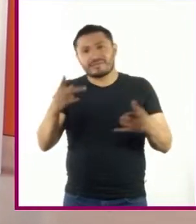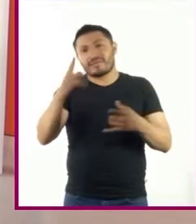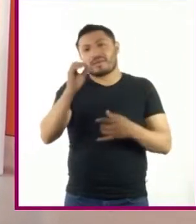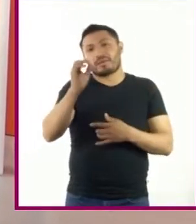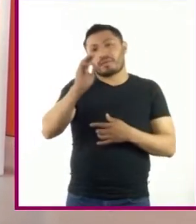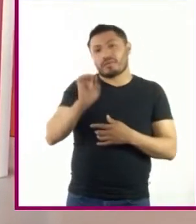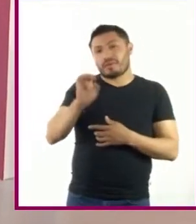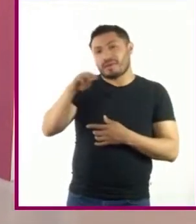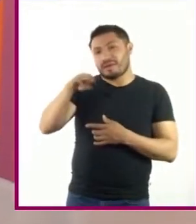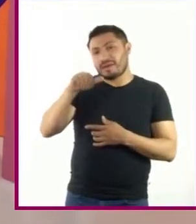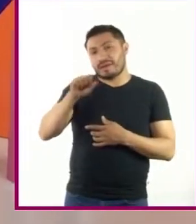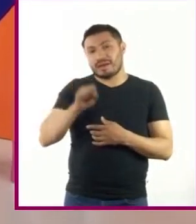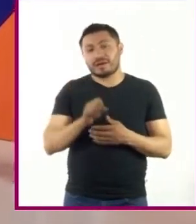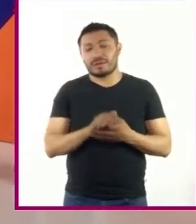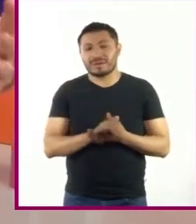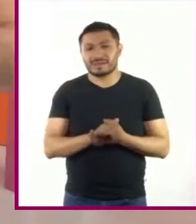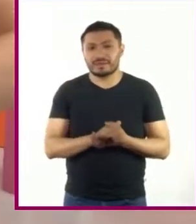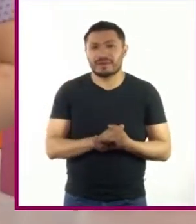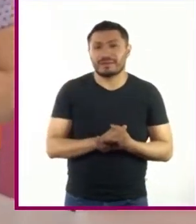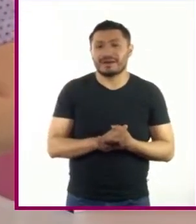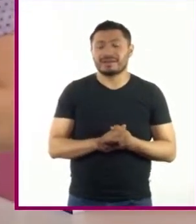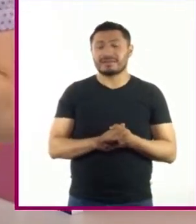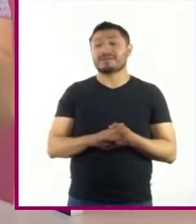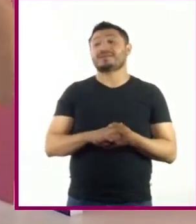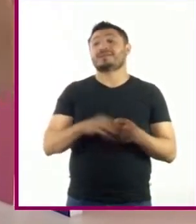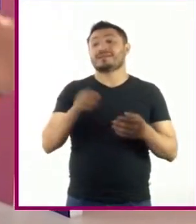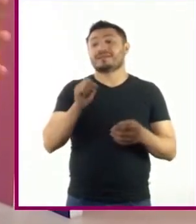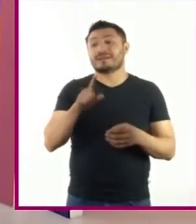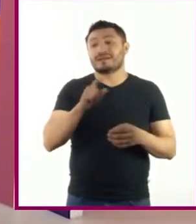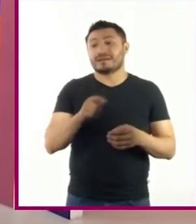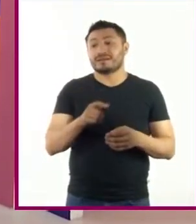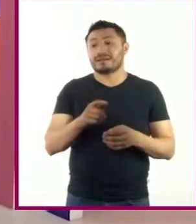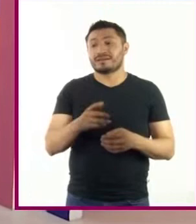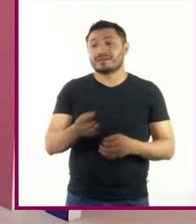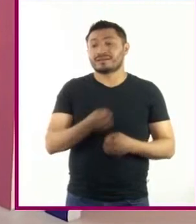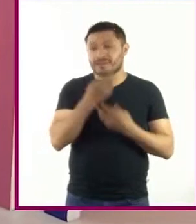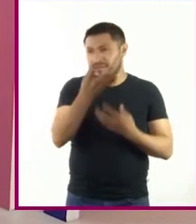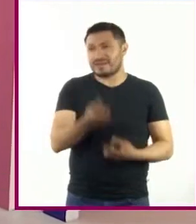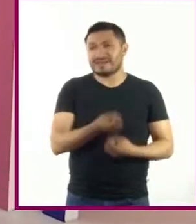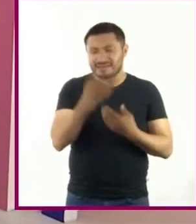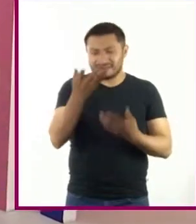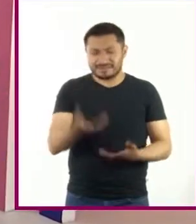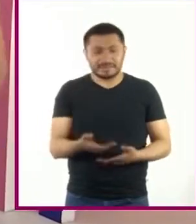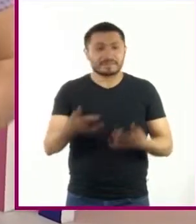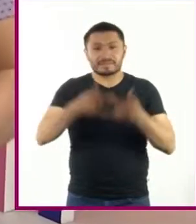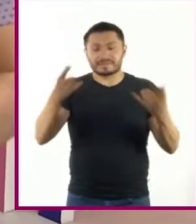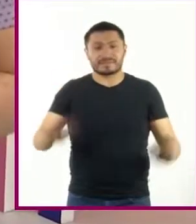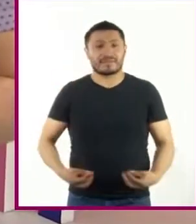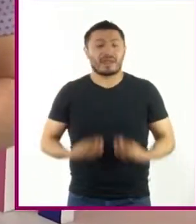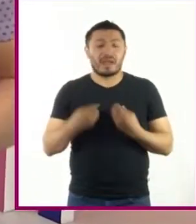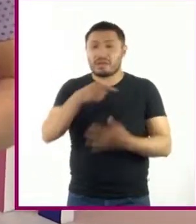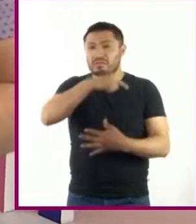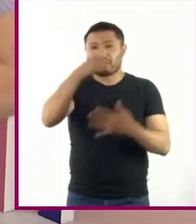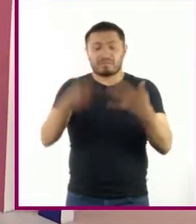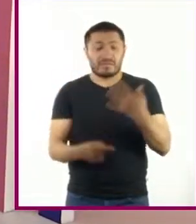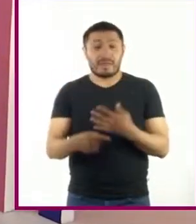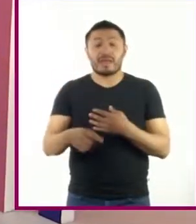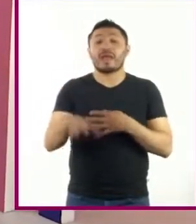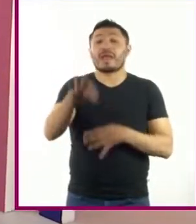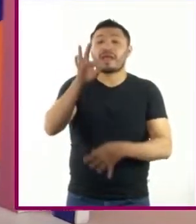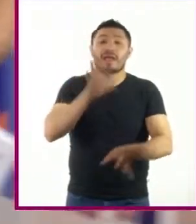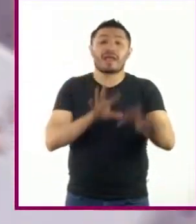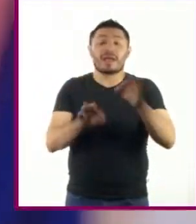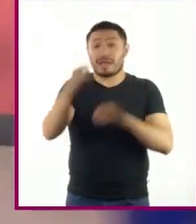poemas, hasta una monografía que escribí sobre el calentamiento global y que seleccionaron para una exposición de la Feria